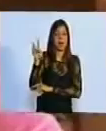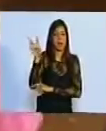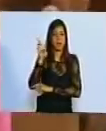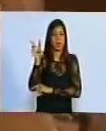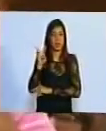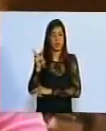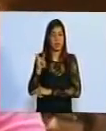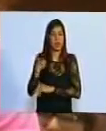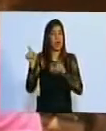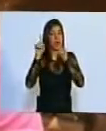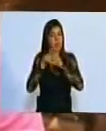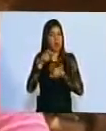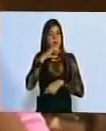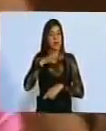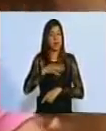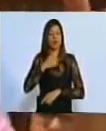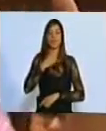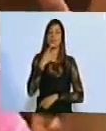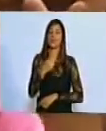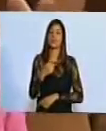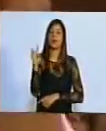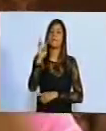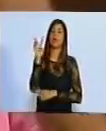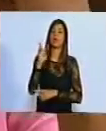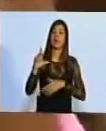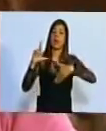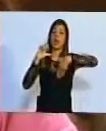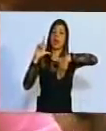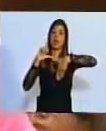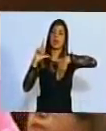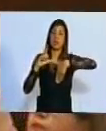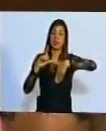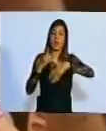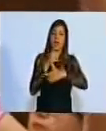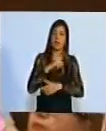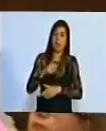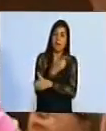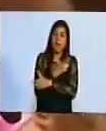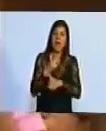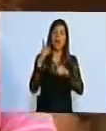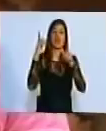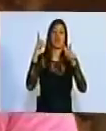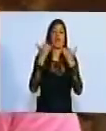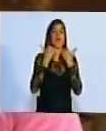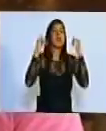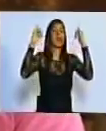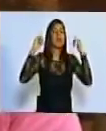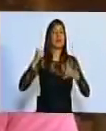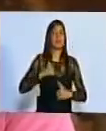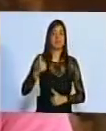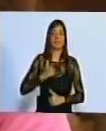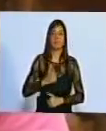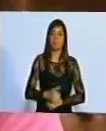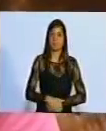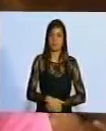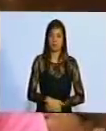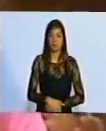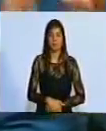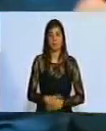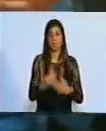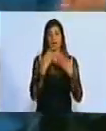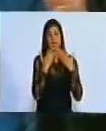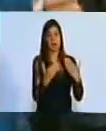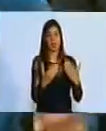como esa gesta, hoy seguimos diciendo que Venezuela y Latinoamérica debe ser una patria libre, soberana e independiente. Muchísimas gracias,